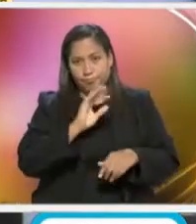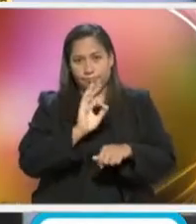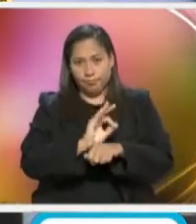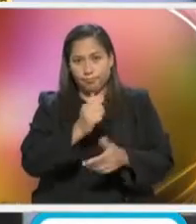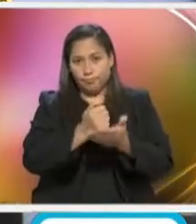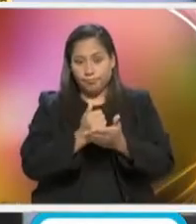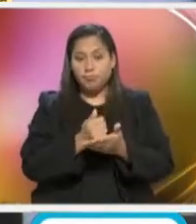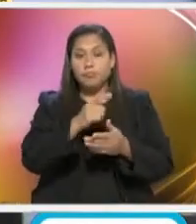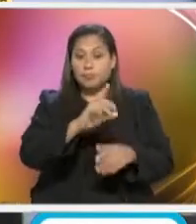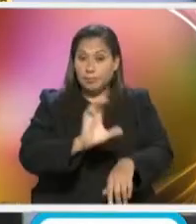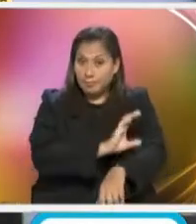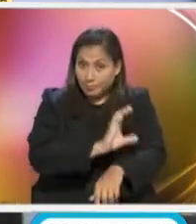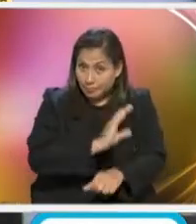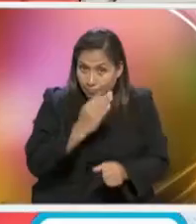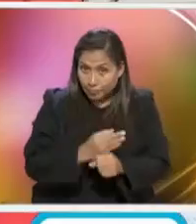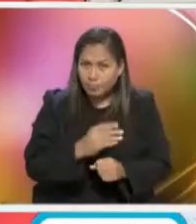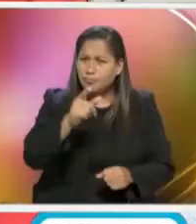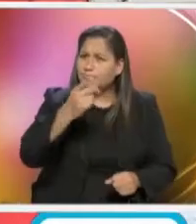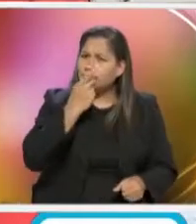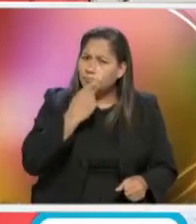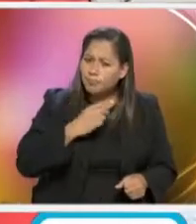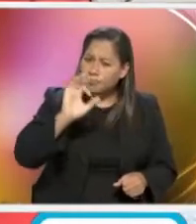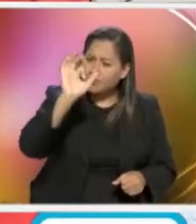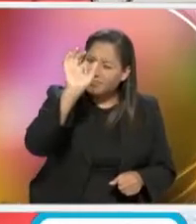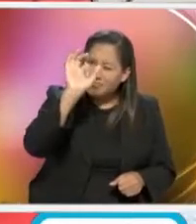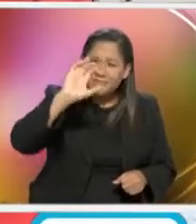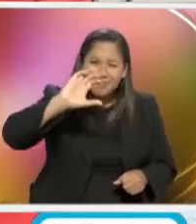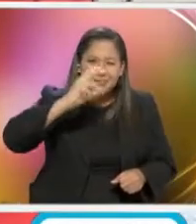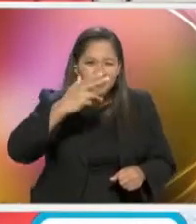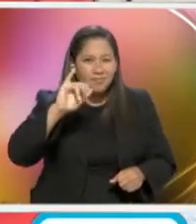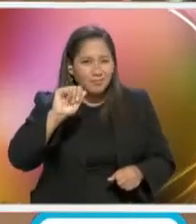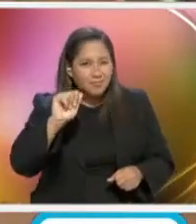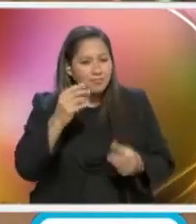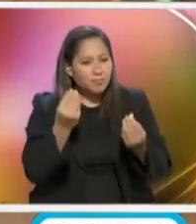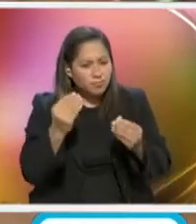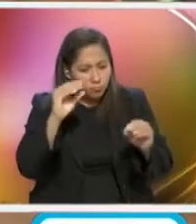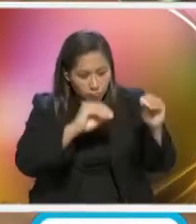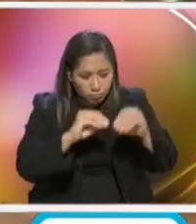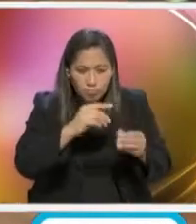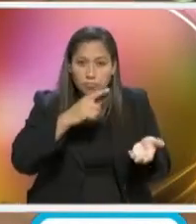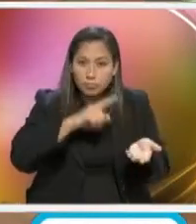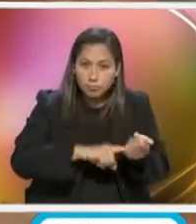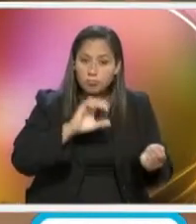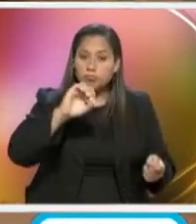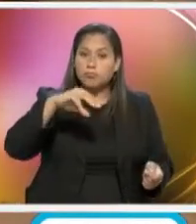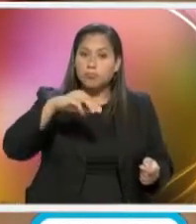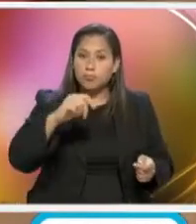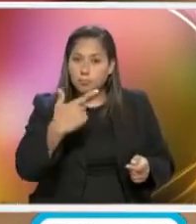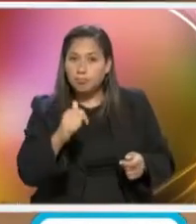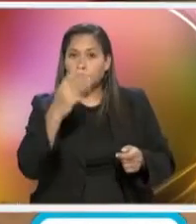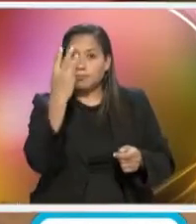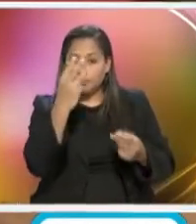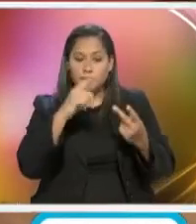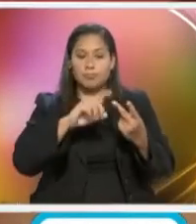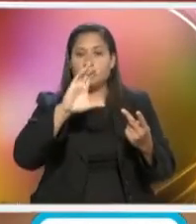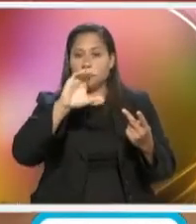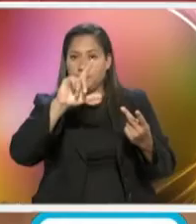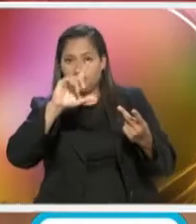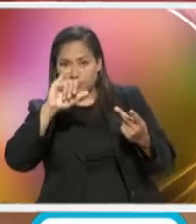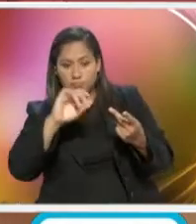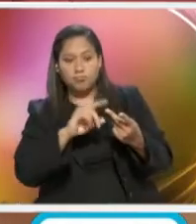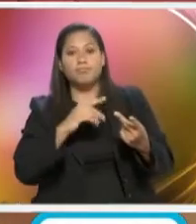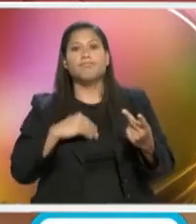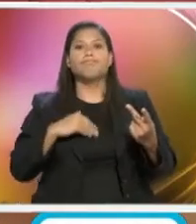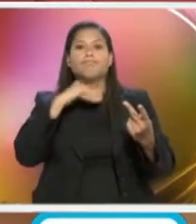dar energía en el momento. Mencionabas la chía, que además tiene muchísimos componentes Sí, tiene nutricionales. mucho omega 3, tiene Y rica en sacia. calcio y te da